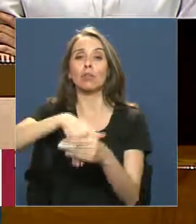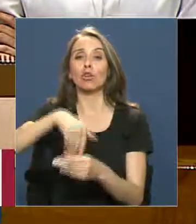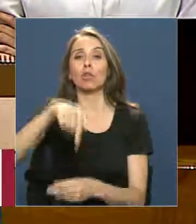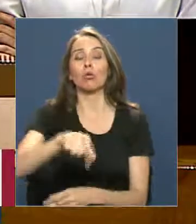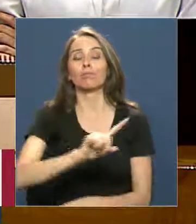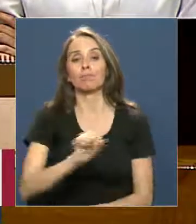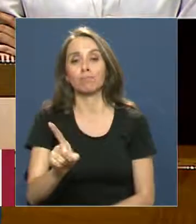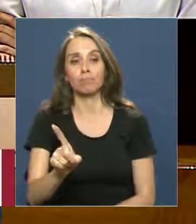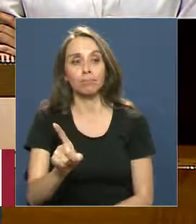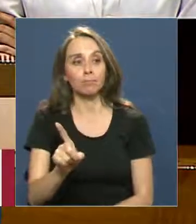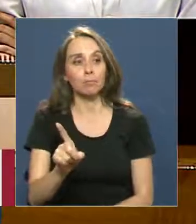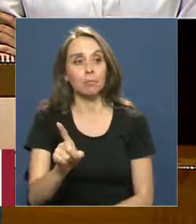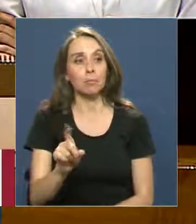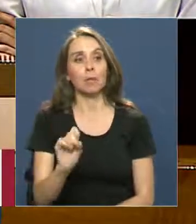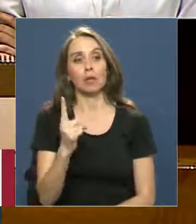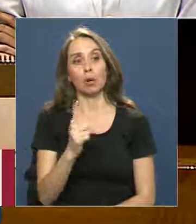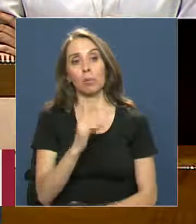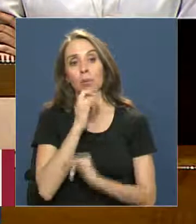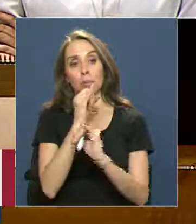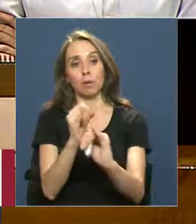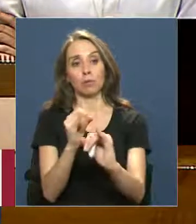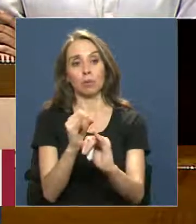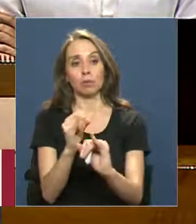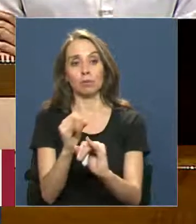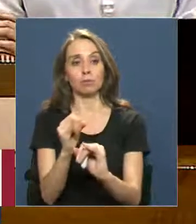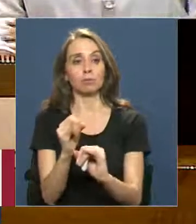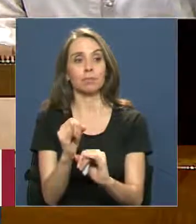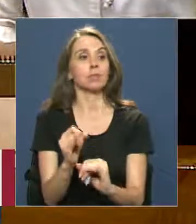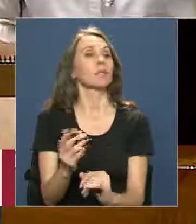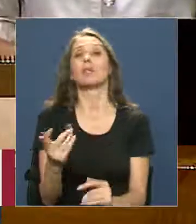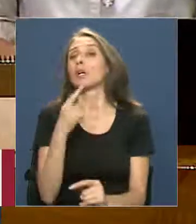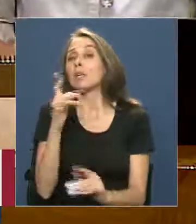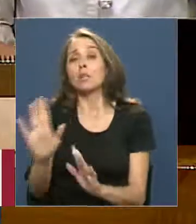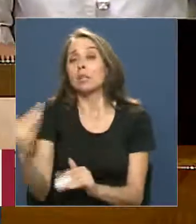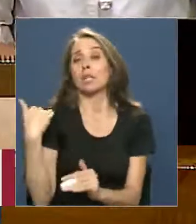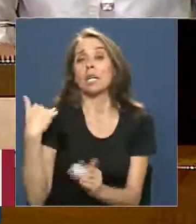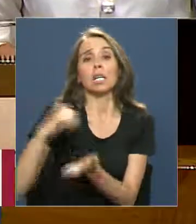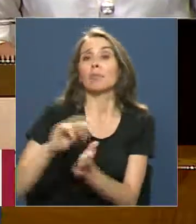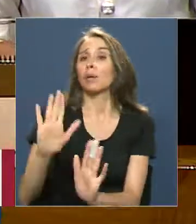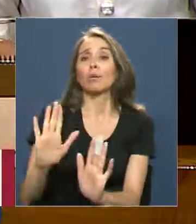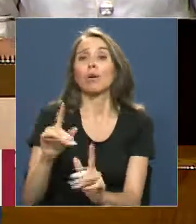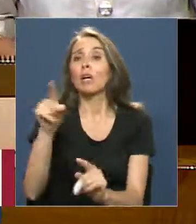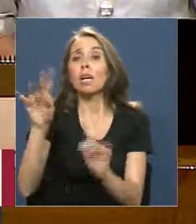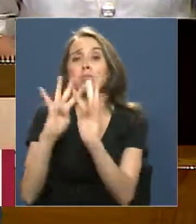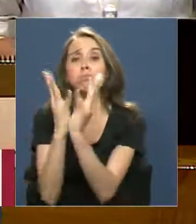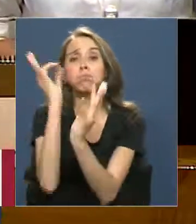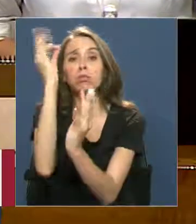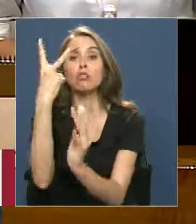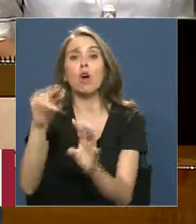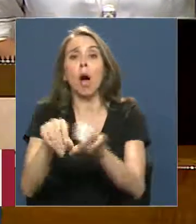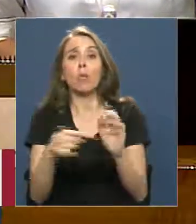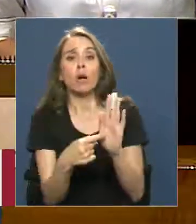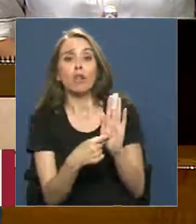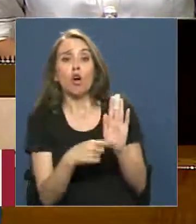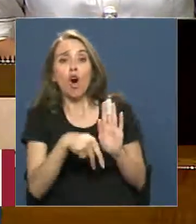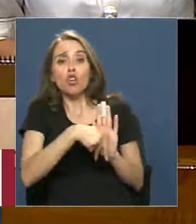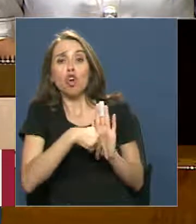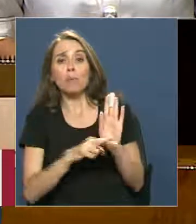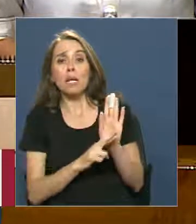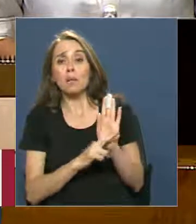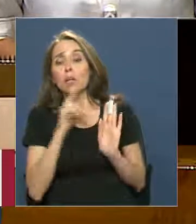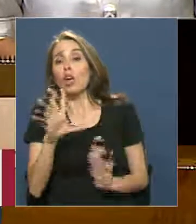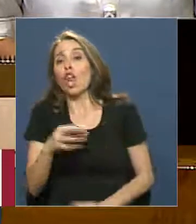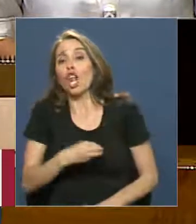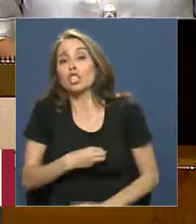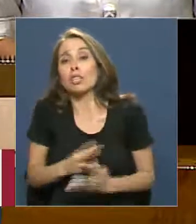hoy. Primera cosa. Y no habiendo acuerdo, no hay acuerdo, colegas, así es la norma, lo siento mucho, y no